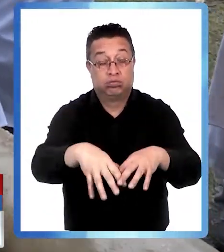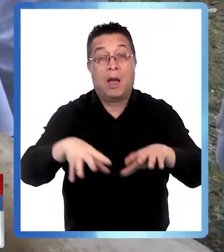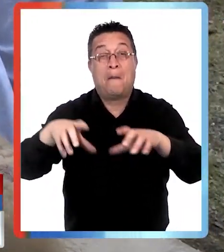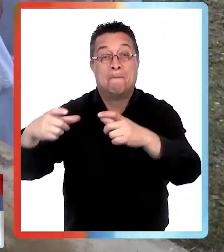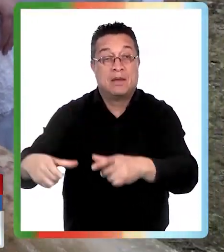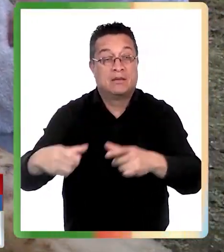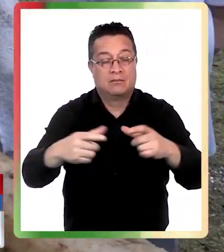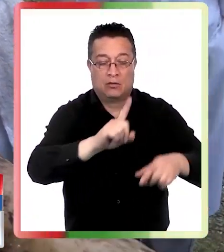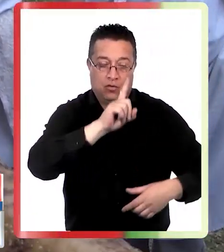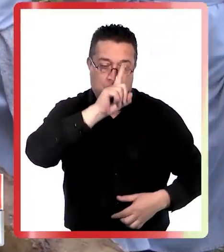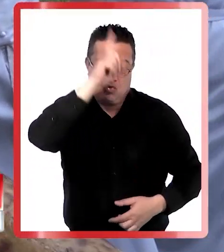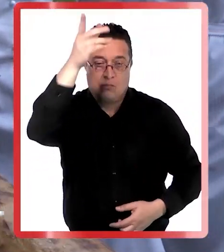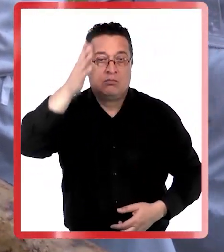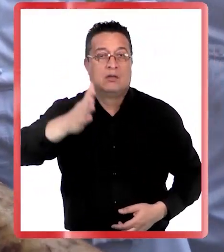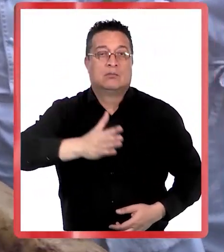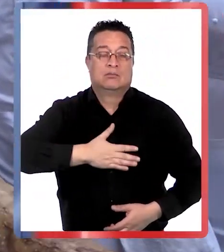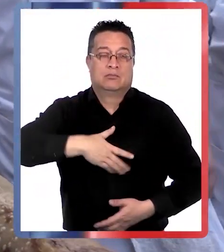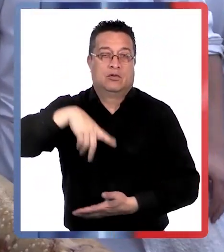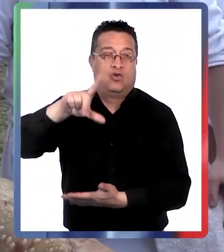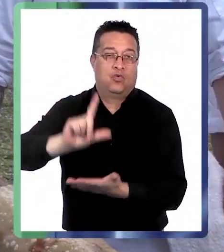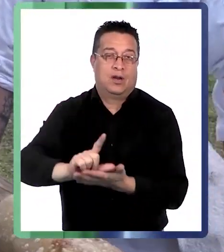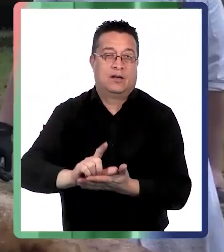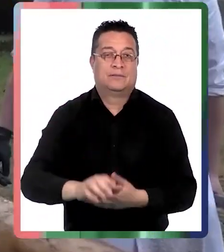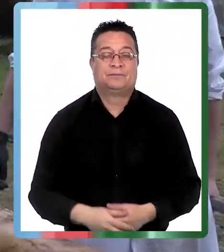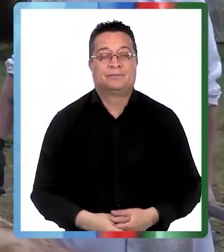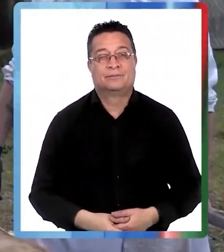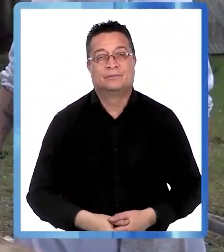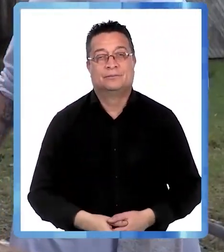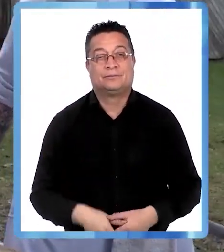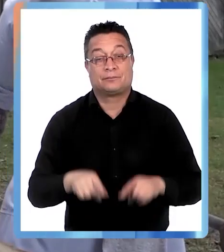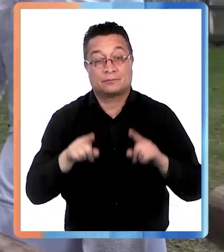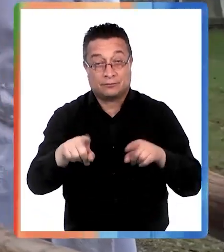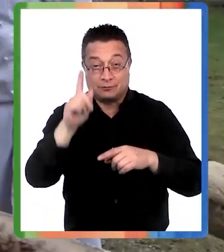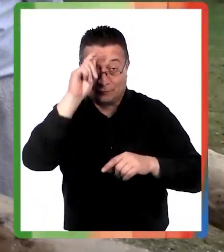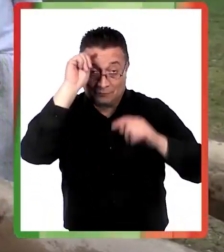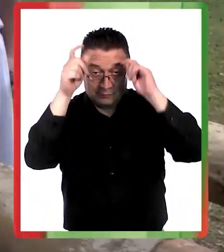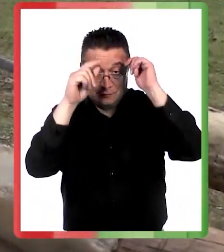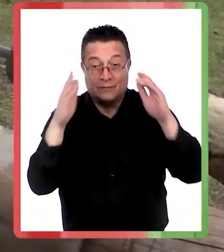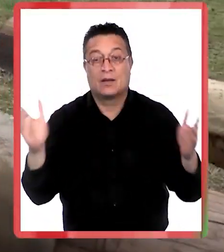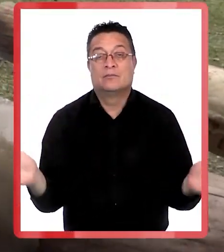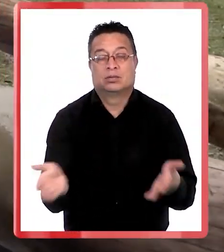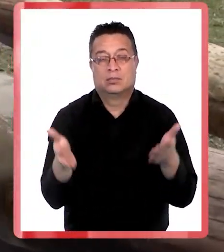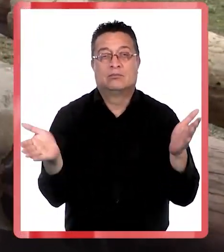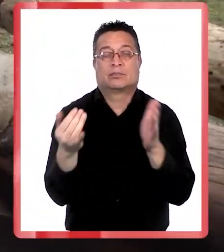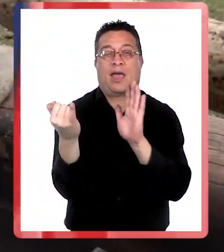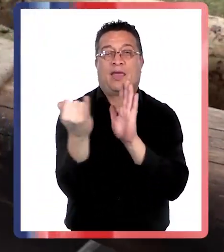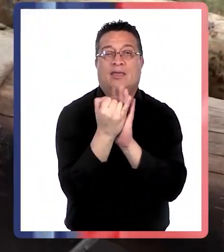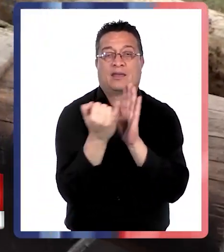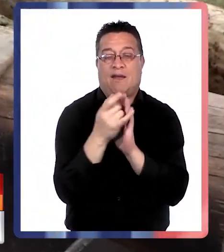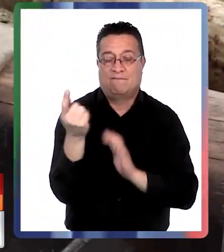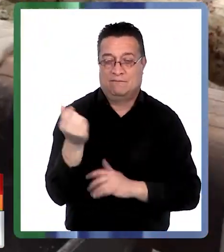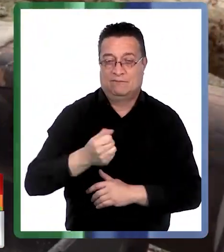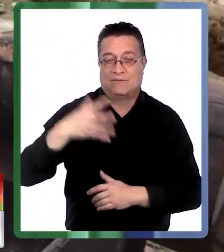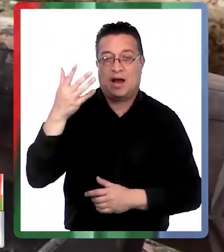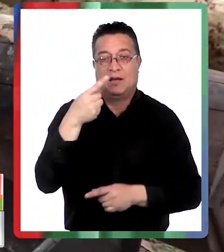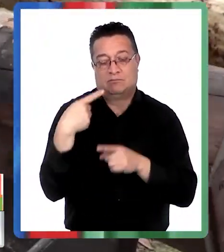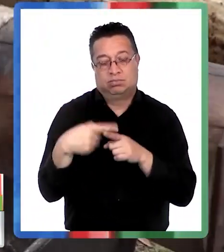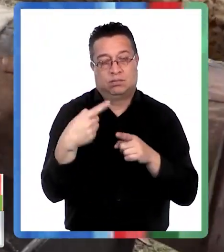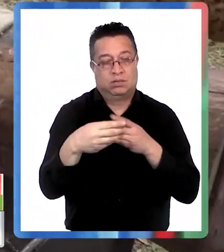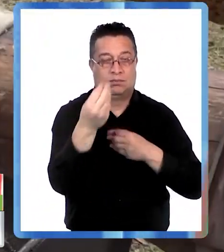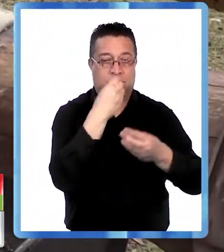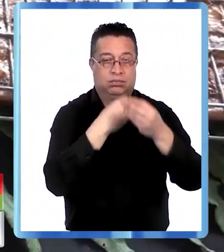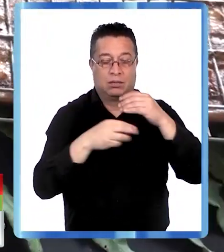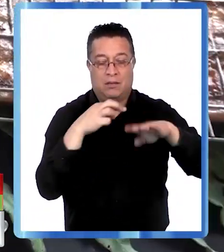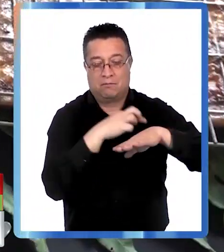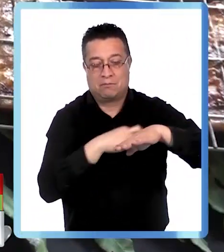tradicionales de nuestra zona con esta iniciativa se espera potenciar la identidad y el valor gastronómico de la